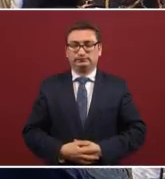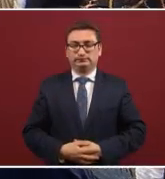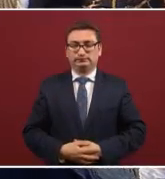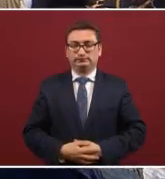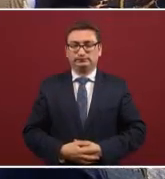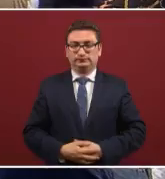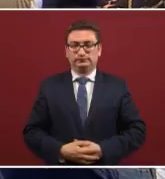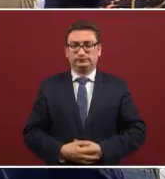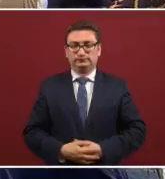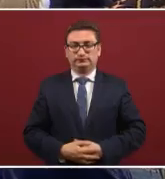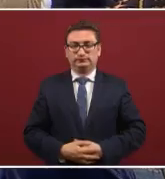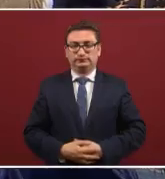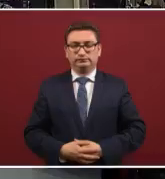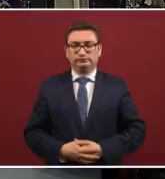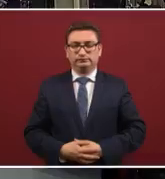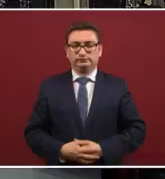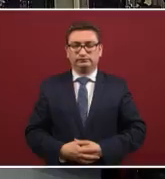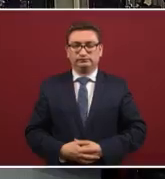Presidente.